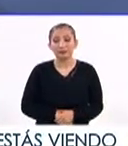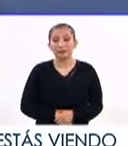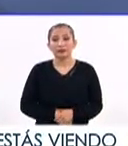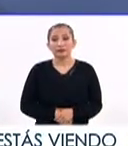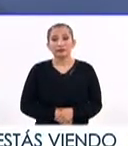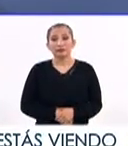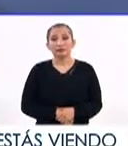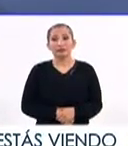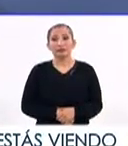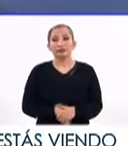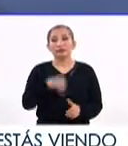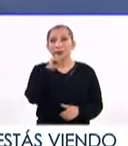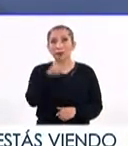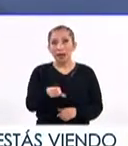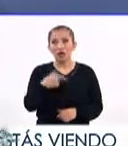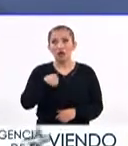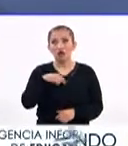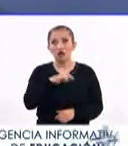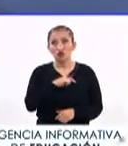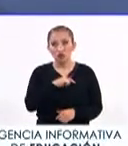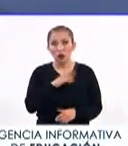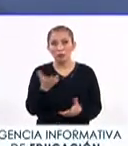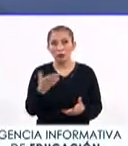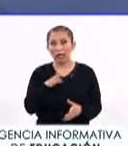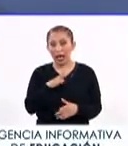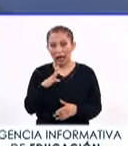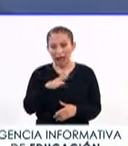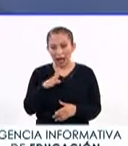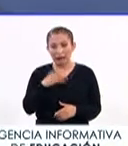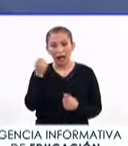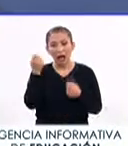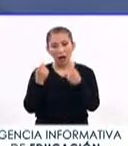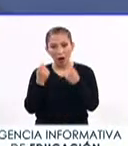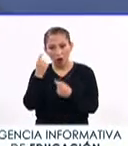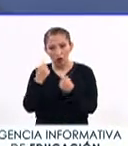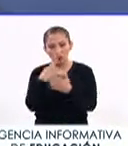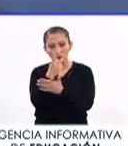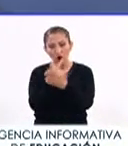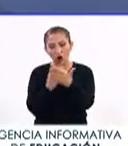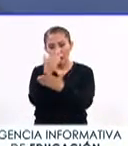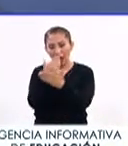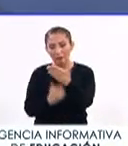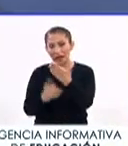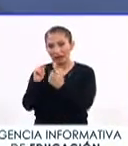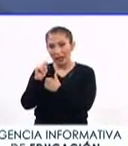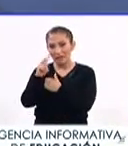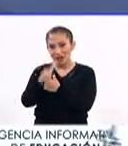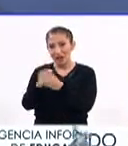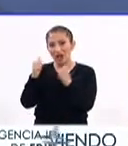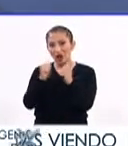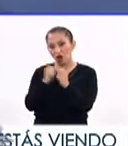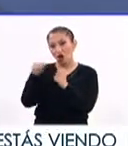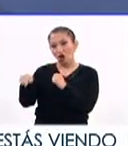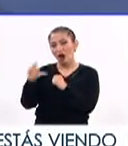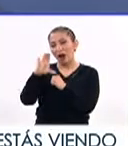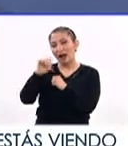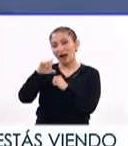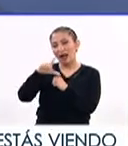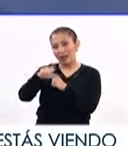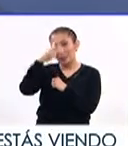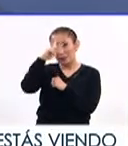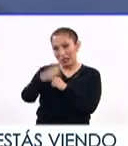pues también nosotros ofrecemos algunos programas de televisión a través de los